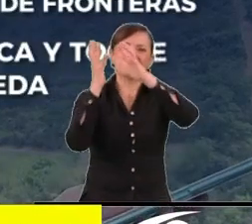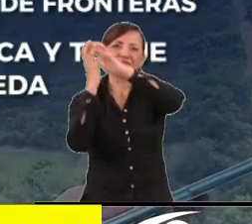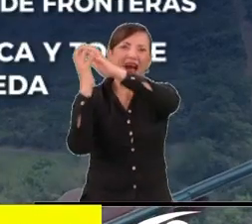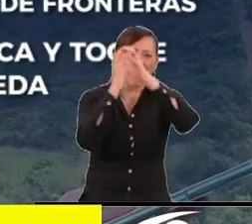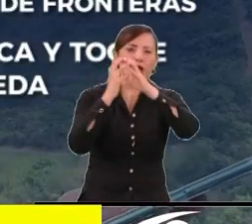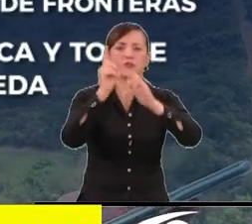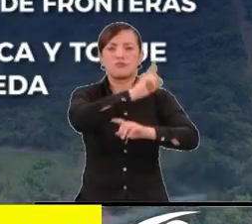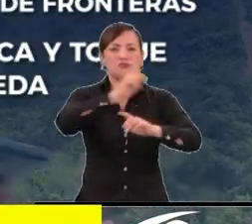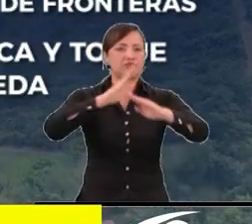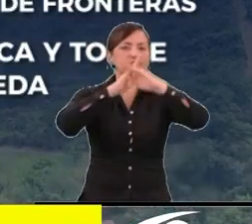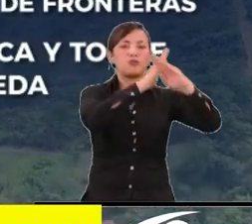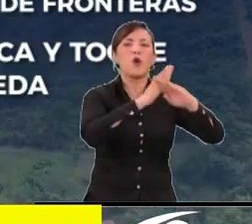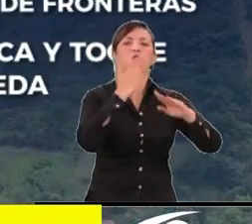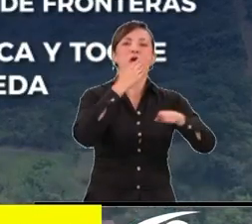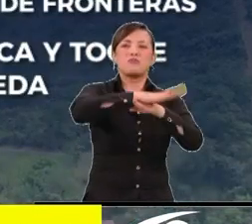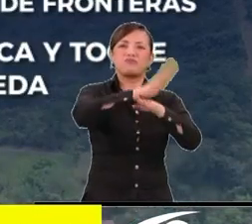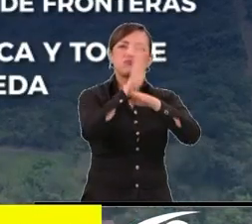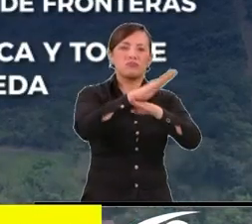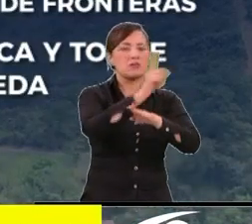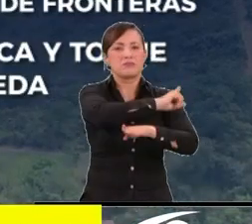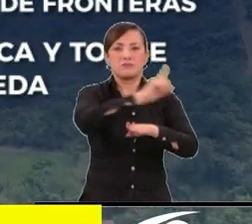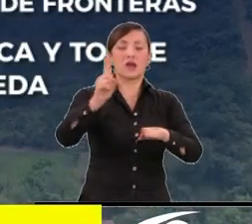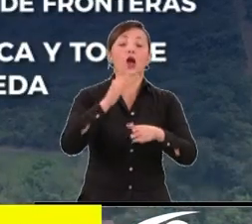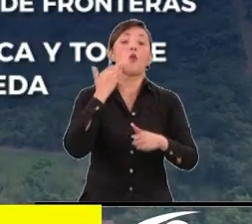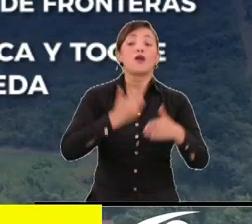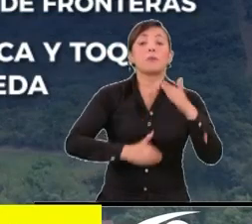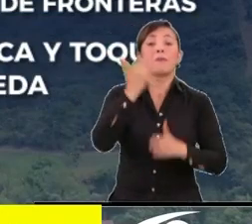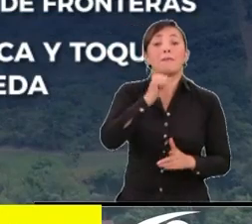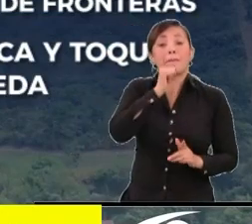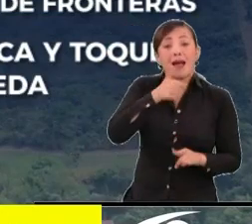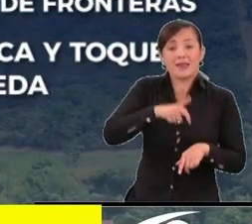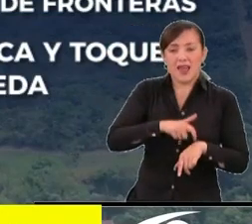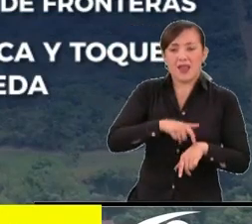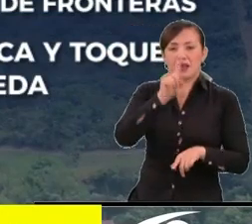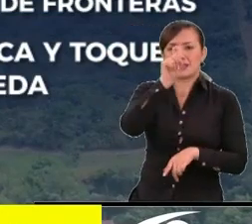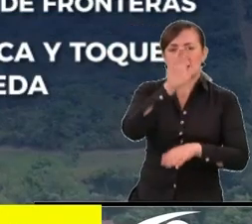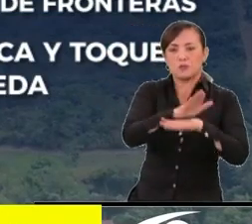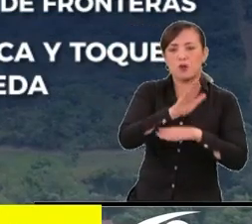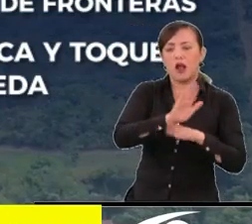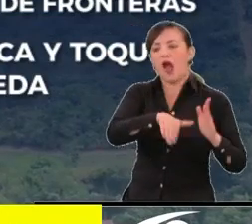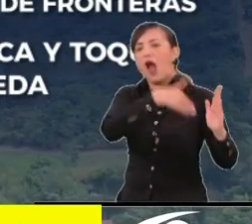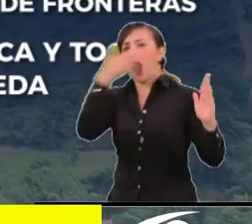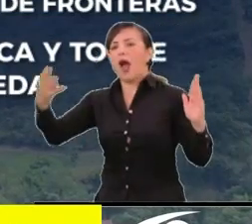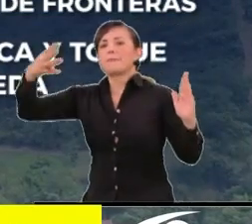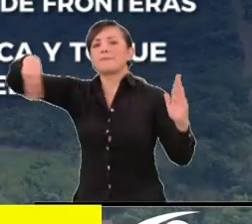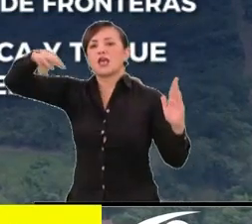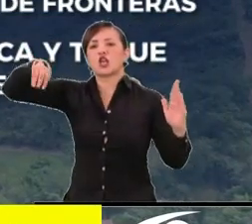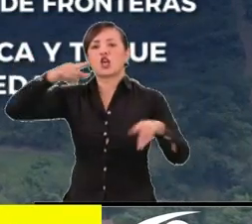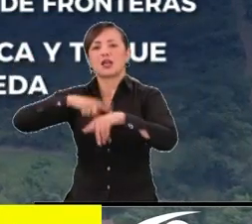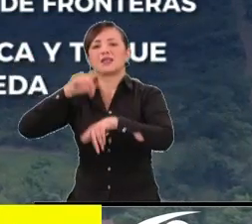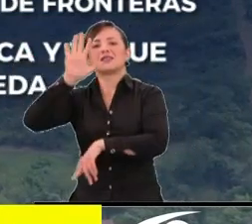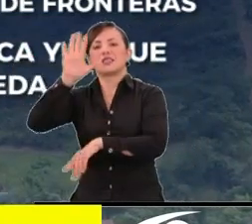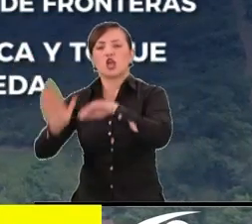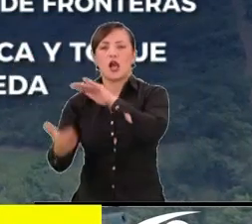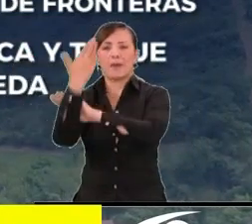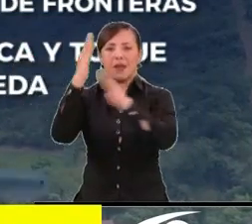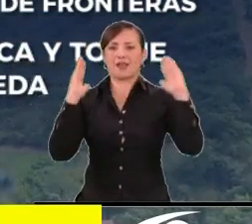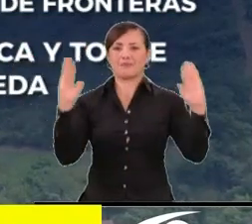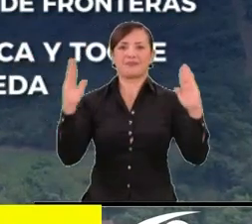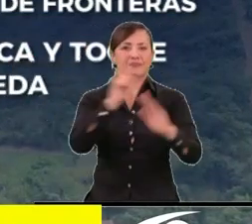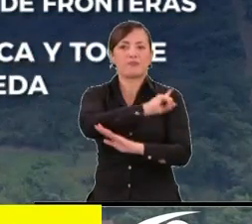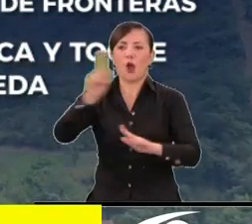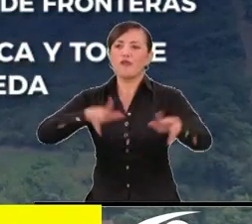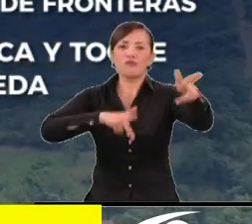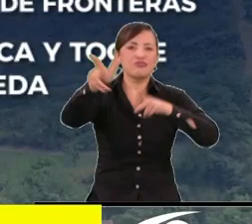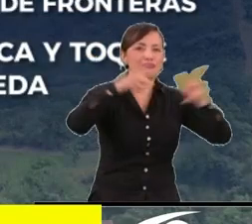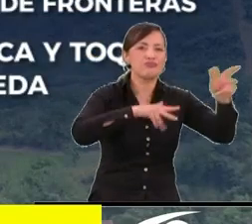ejemplo las volquetas. Esa medida va desde mañana a las 6 de la tarde y hasta el miércoles a las 5 de la mañana. Además, hay que decir que a